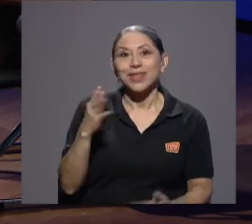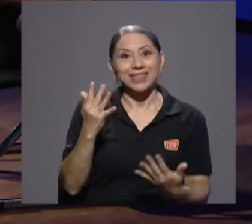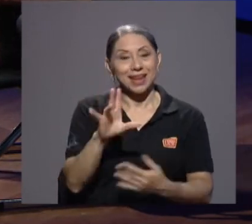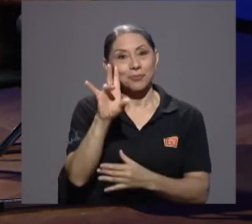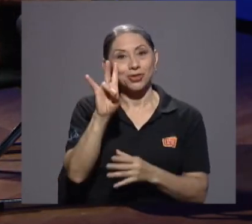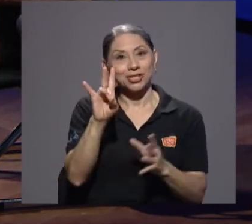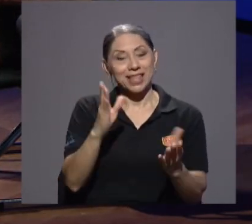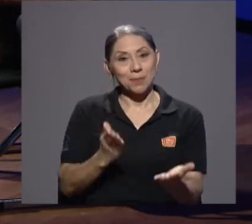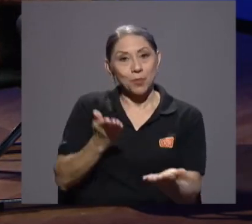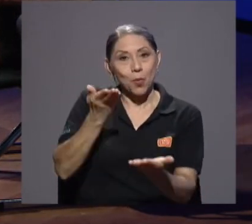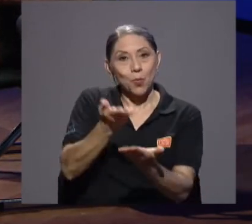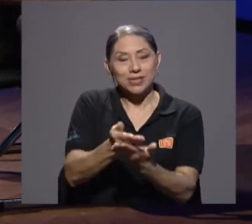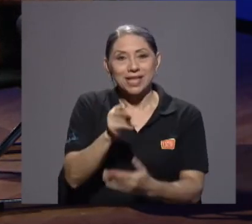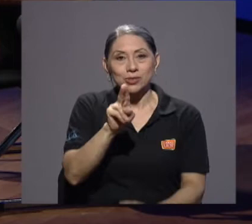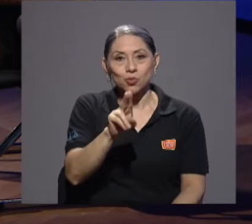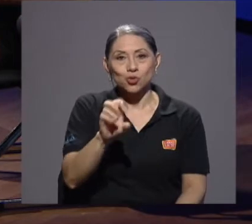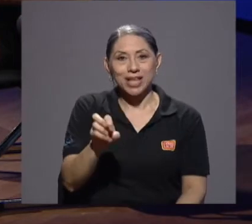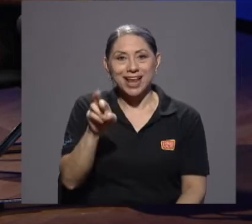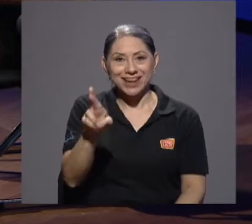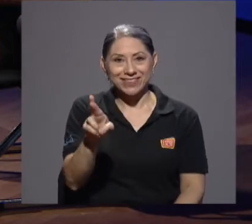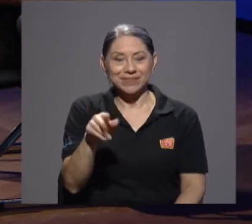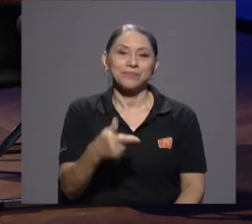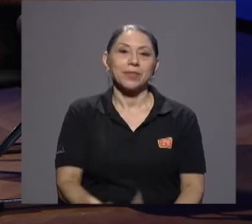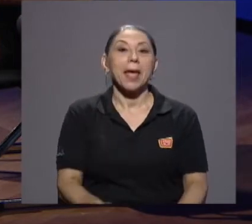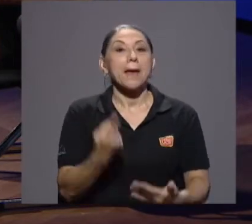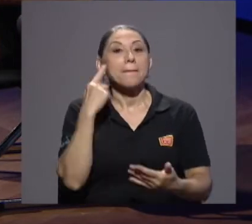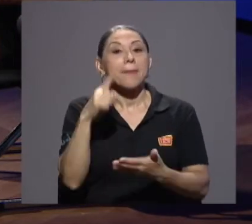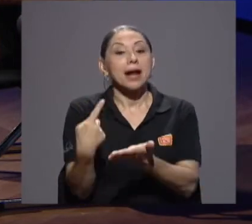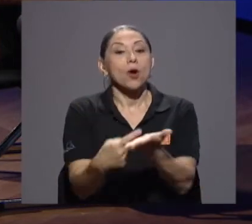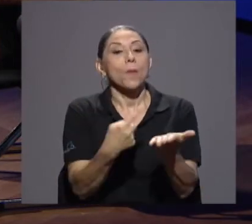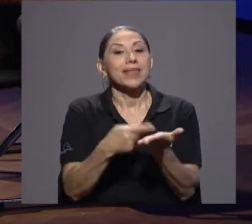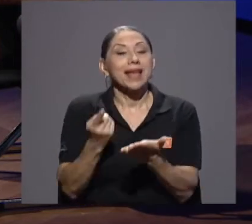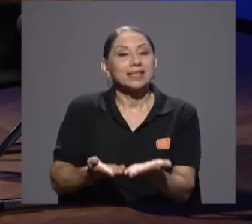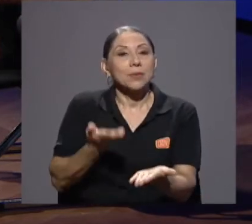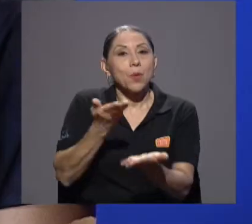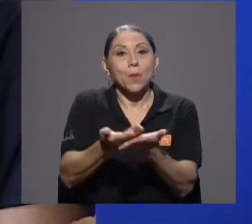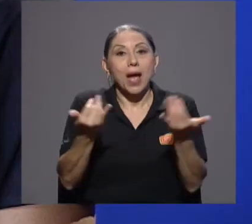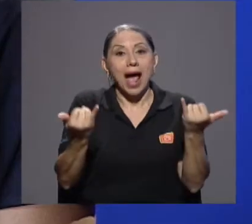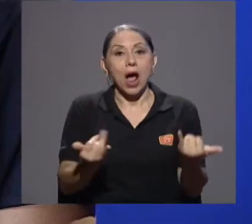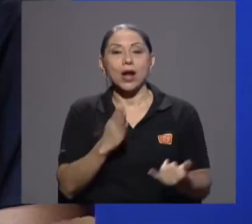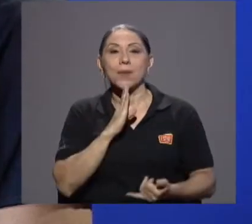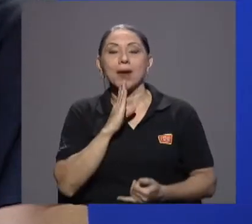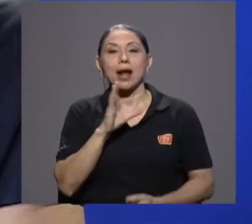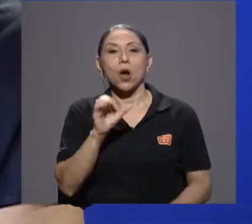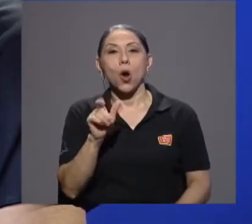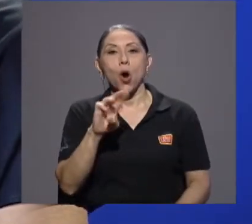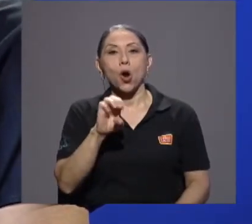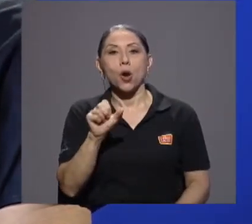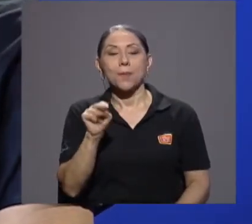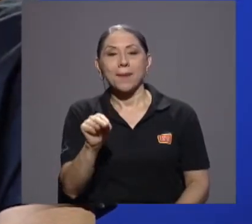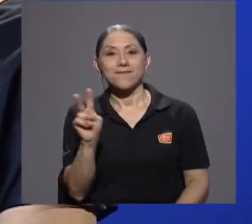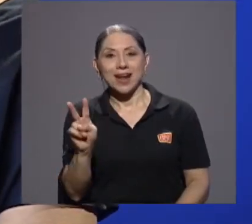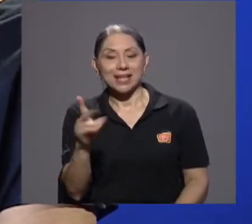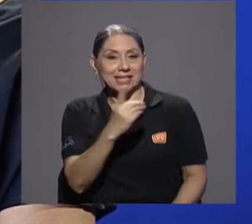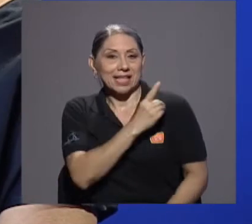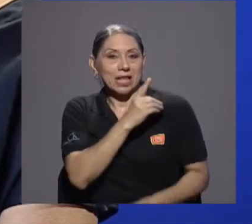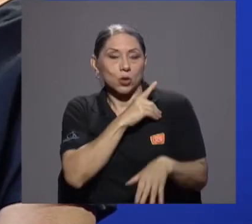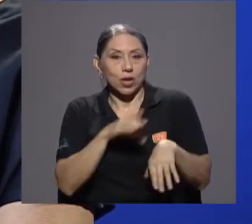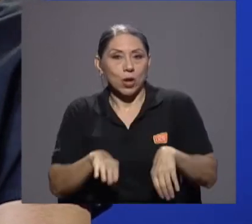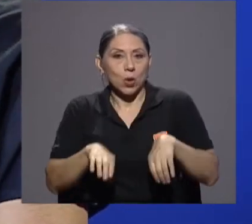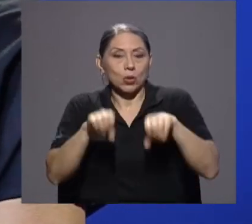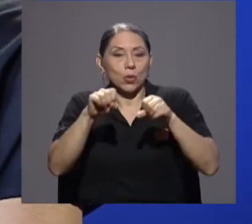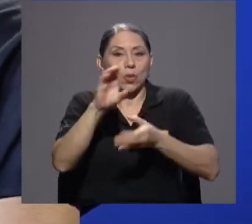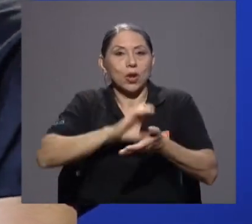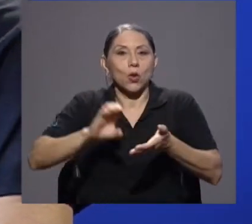este contexto. Para comentarlas, le voy a dar la palabra a don Olman Vargas, quien es director ejecutivo del Colegio Federado